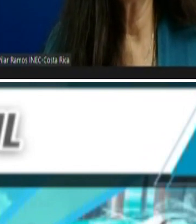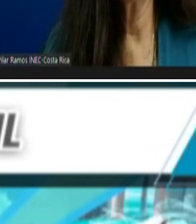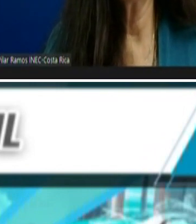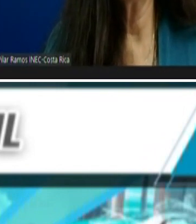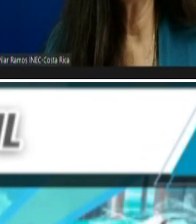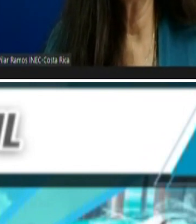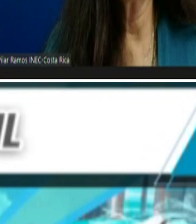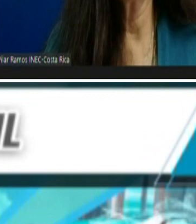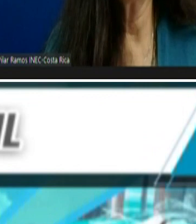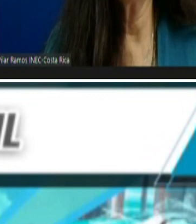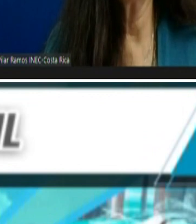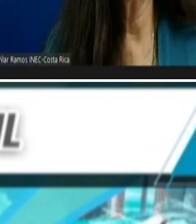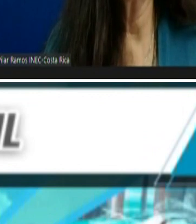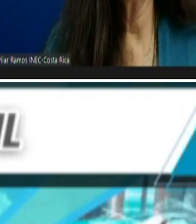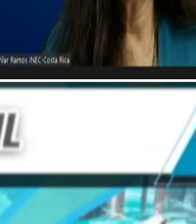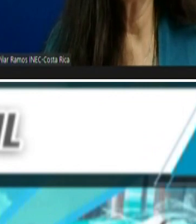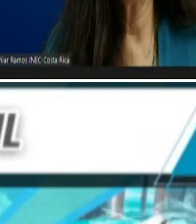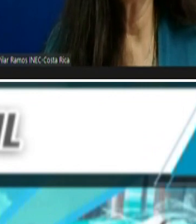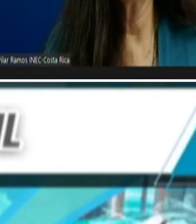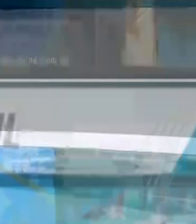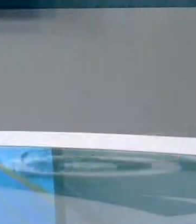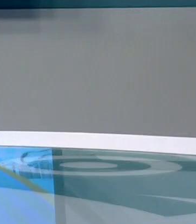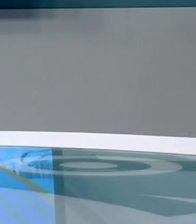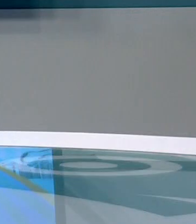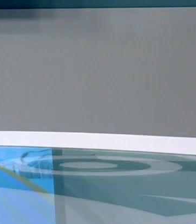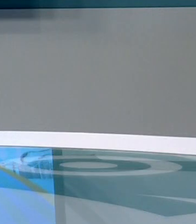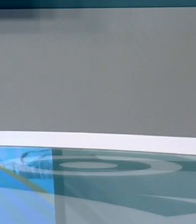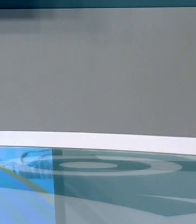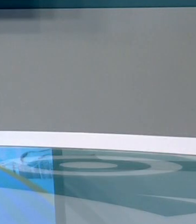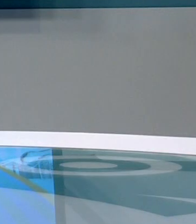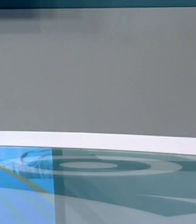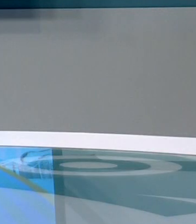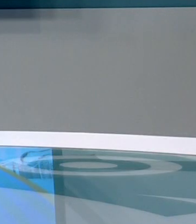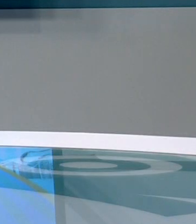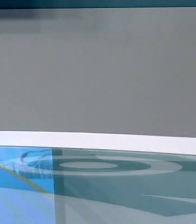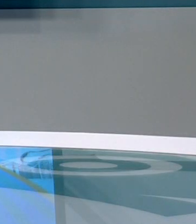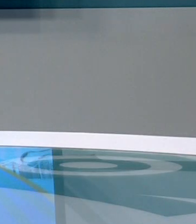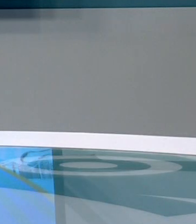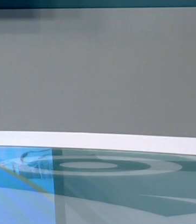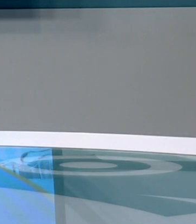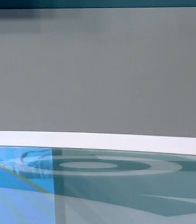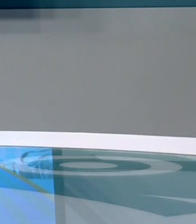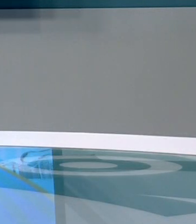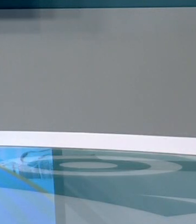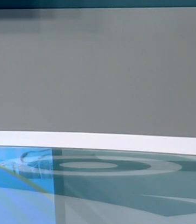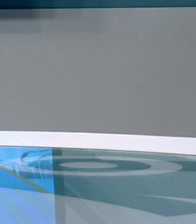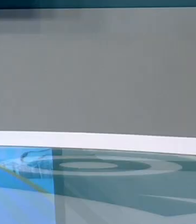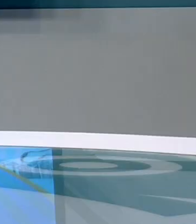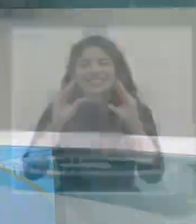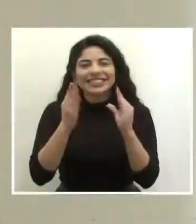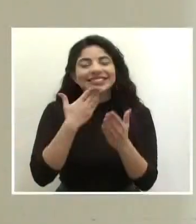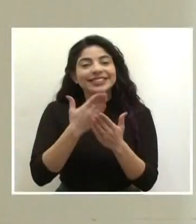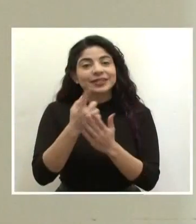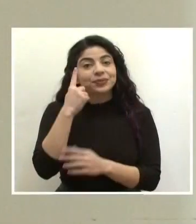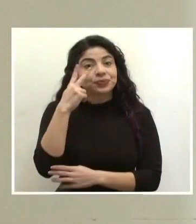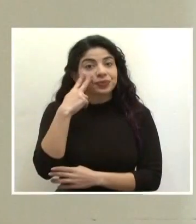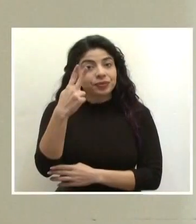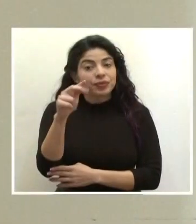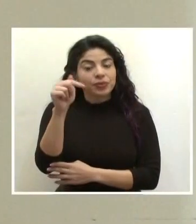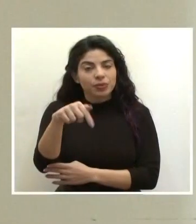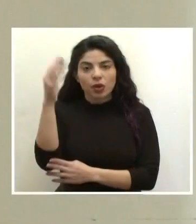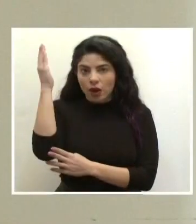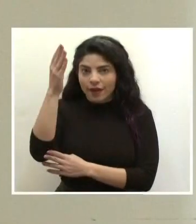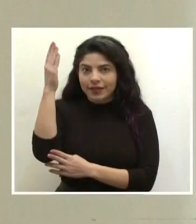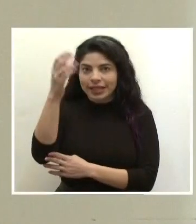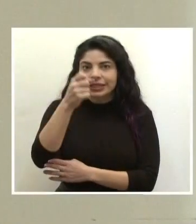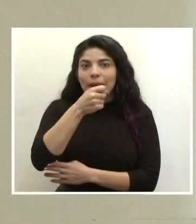empleo en nuestro país en estas condiciones es sumamente importante. Muchas gracias. Vamos de inmediato entonces con la conferencia de prensa. Por sintonizar esta